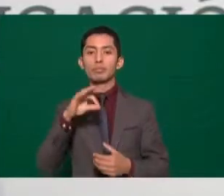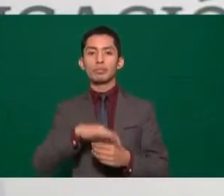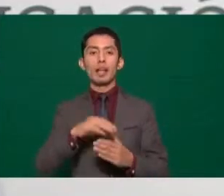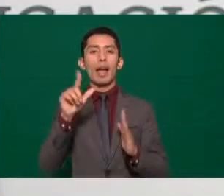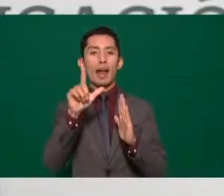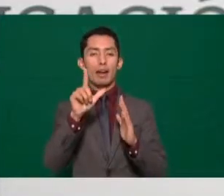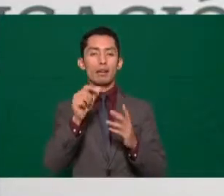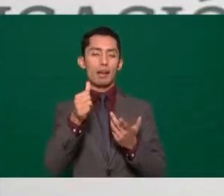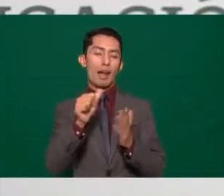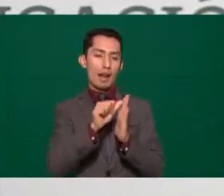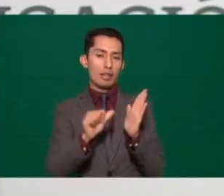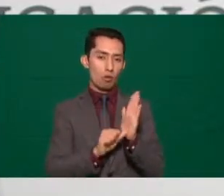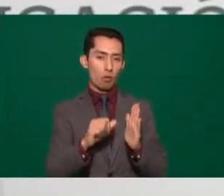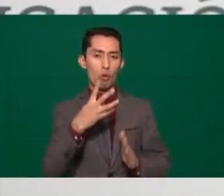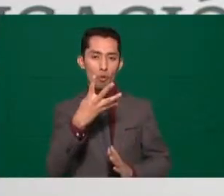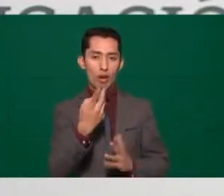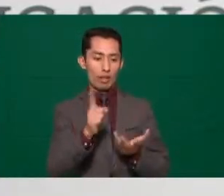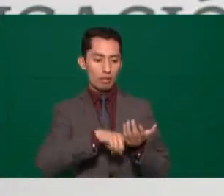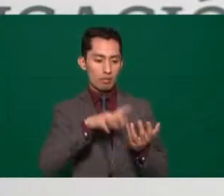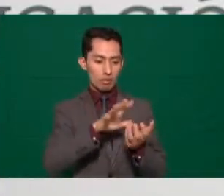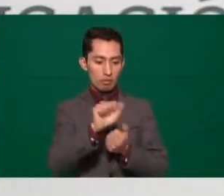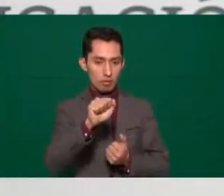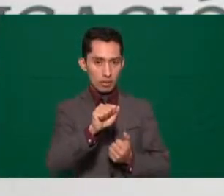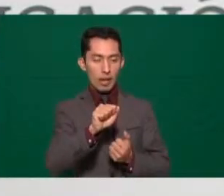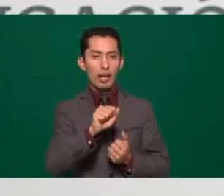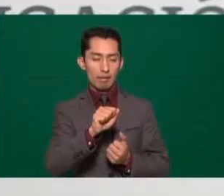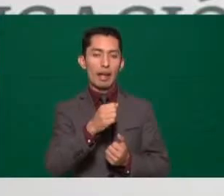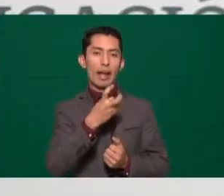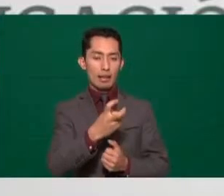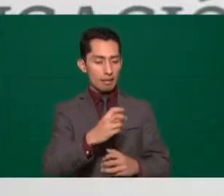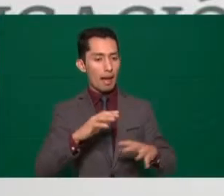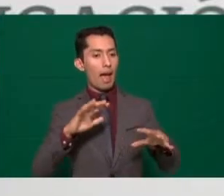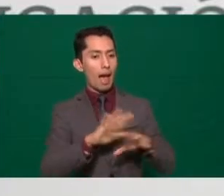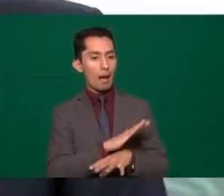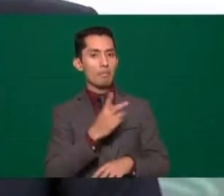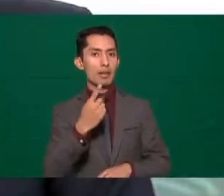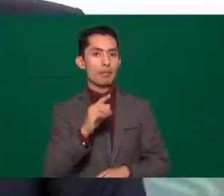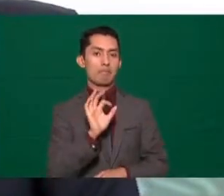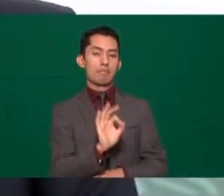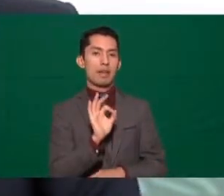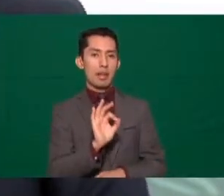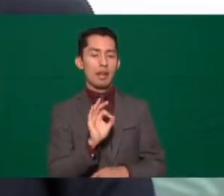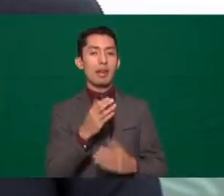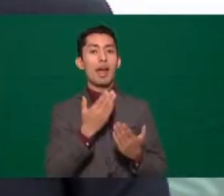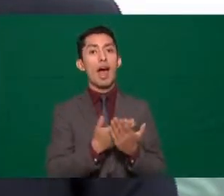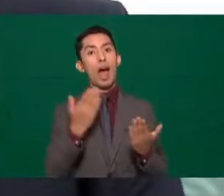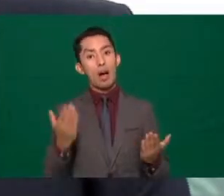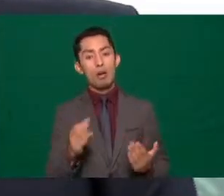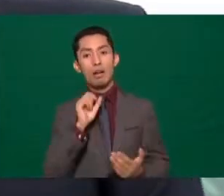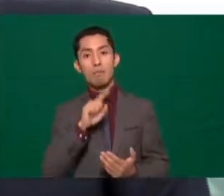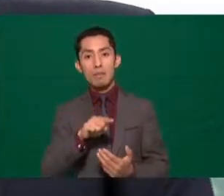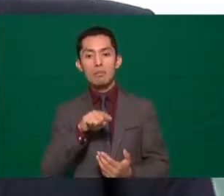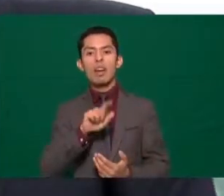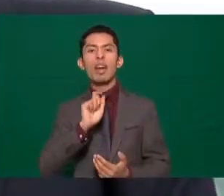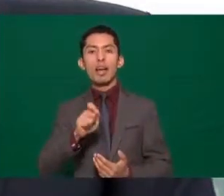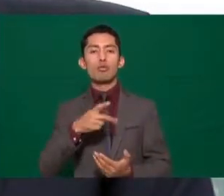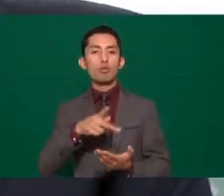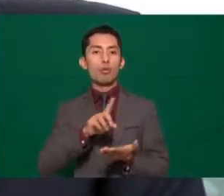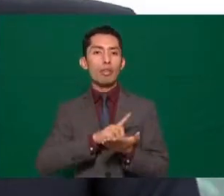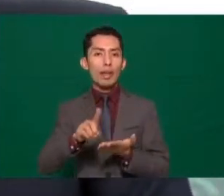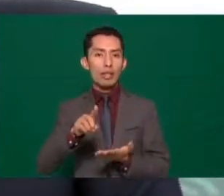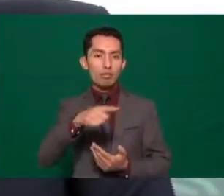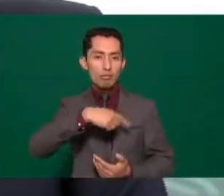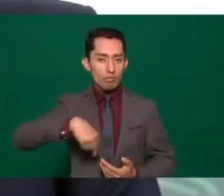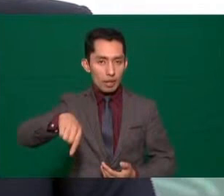artículo 4 constitucional y ahora se elevó a rango constitucional el derecho de los adultos